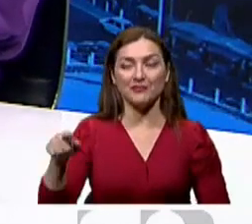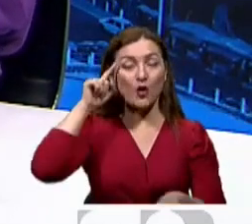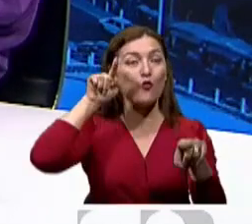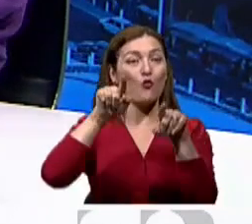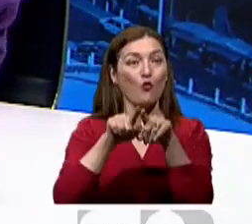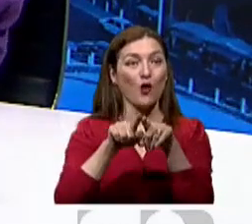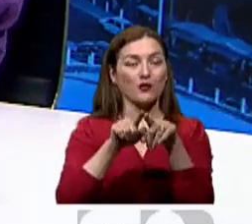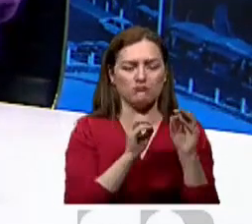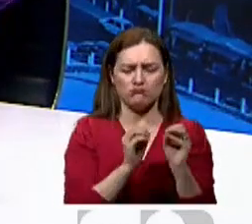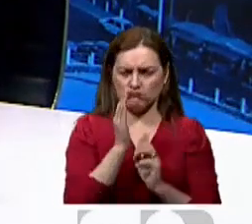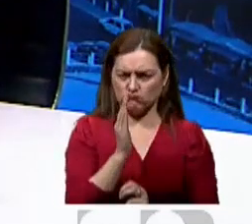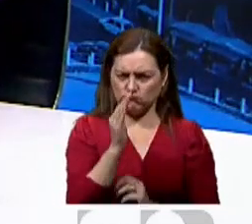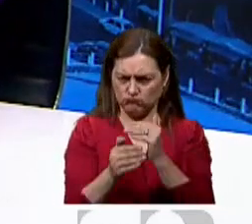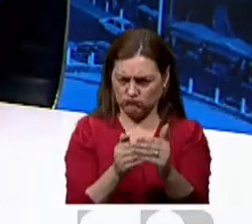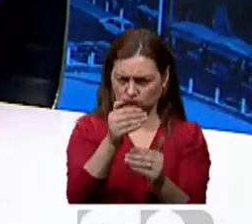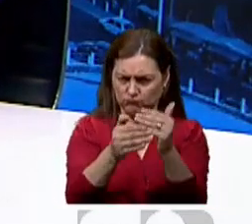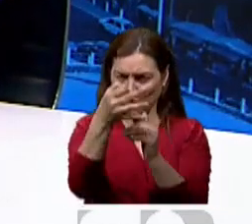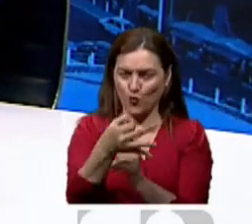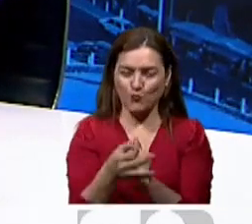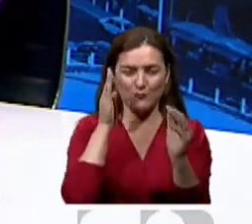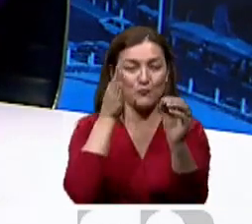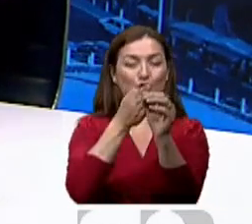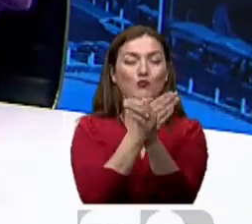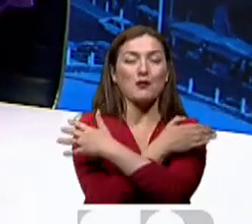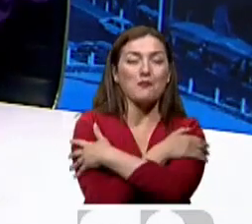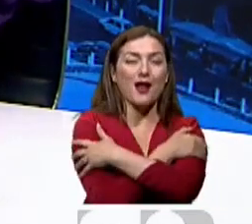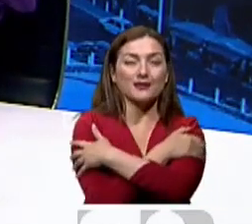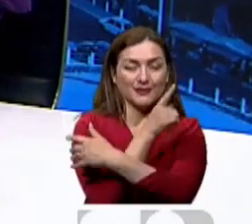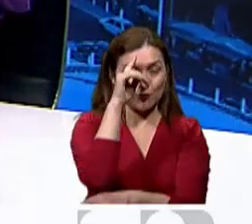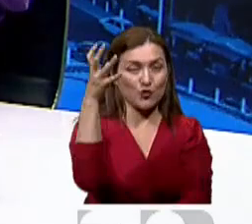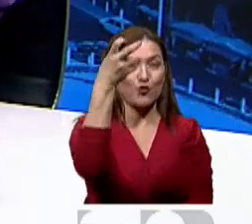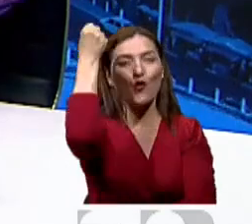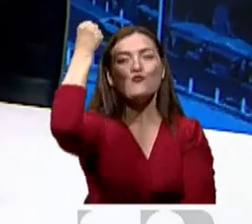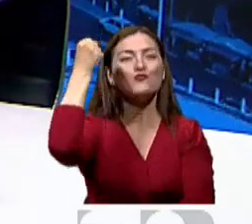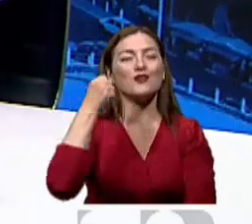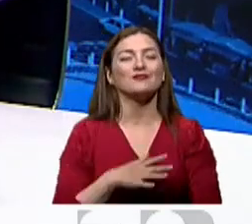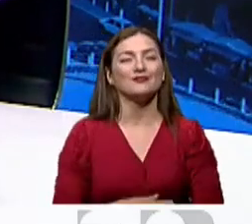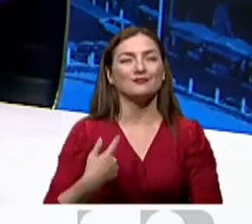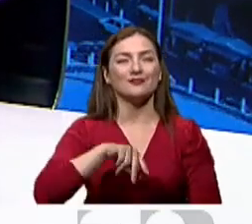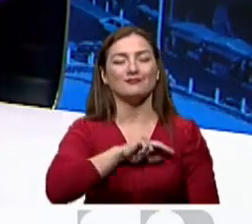la disciplina y el enfoque. Así es que les mandamos un abrazo, que sus sueños se cumplan y